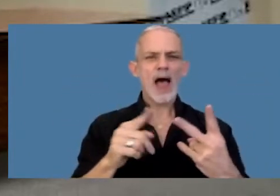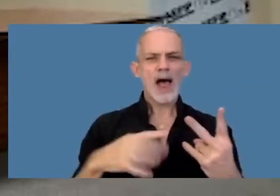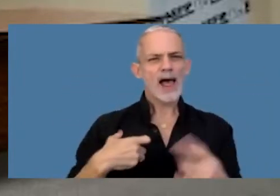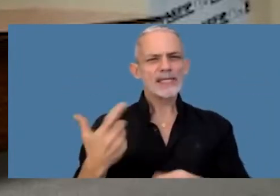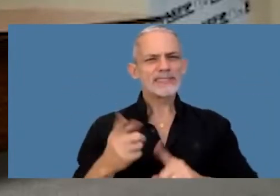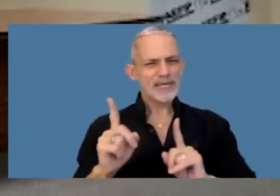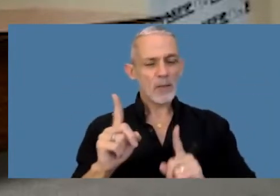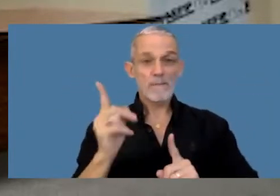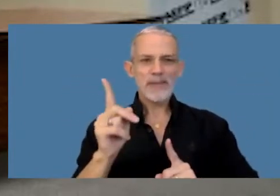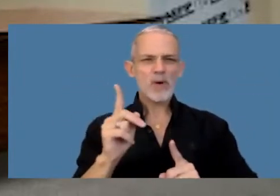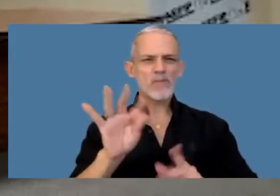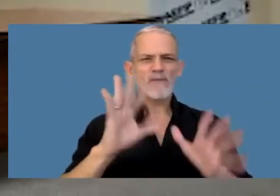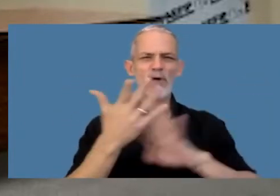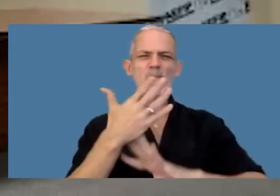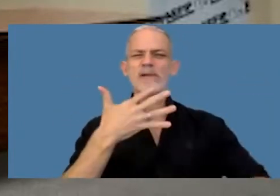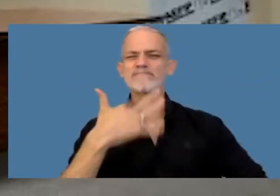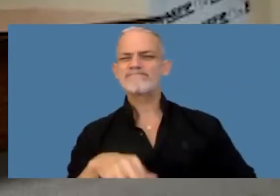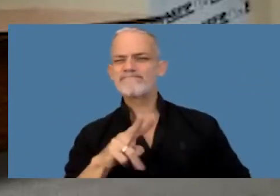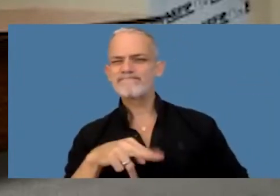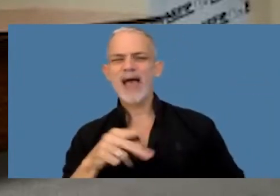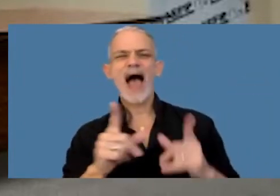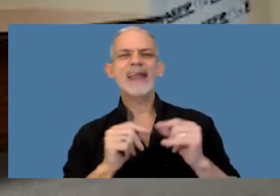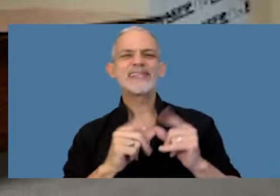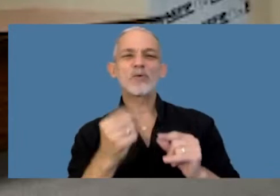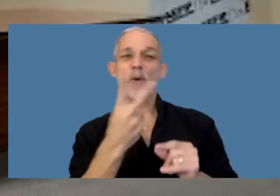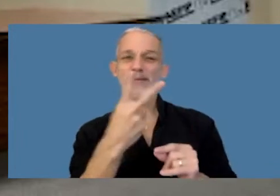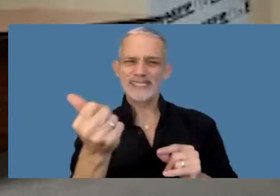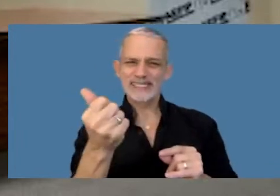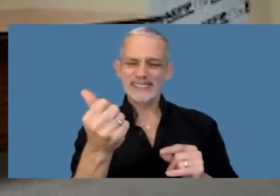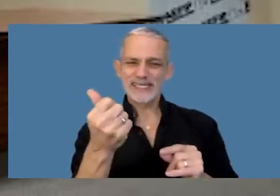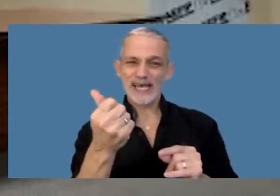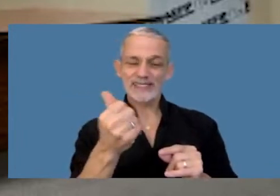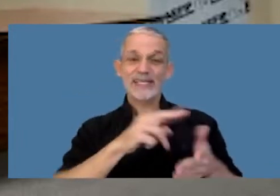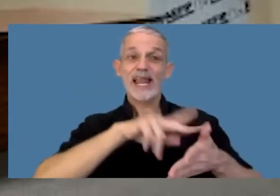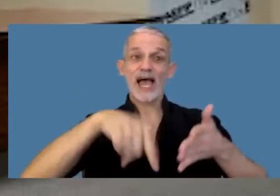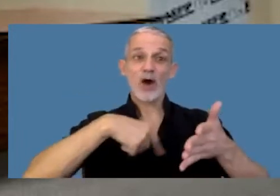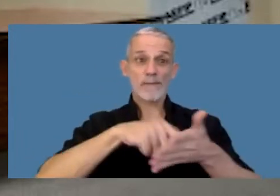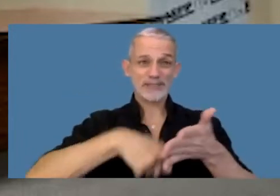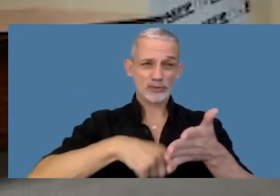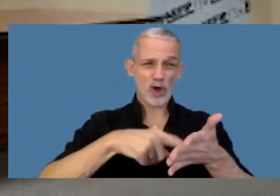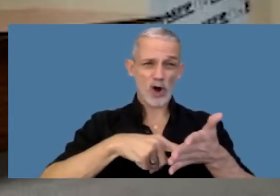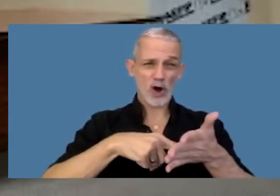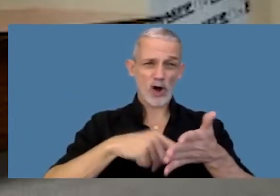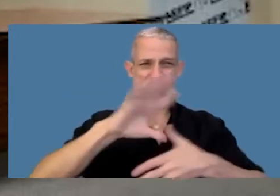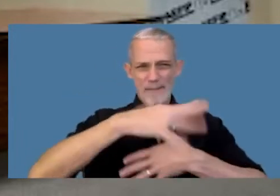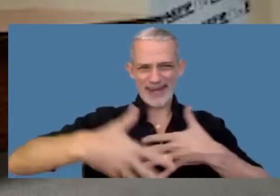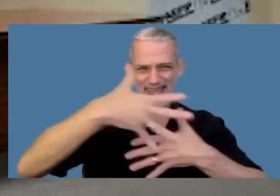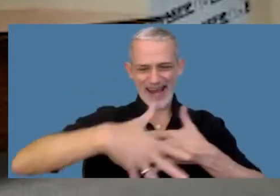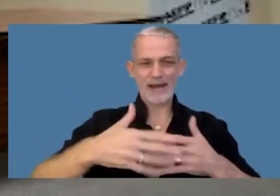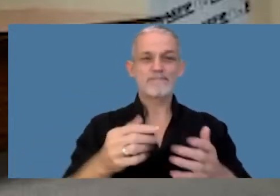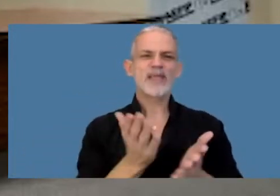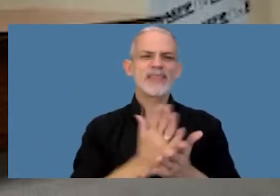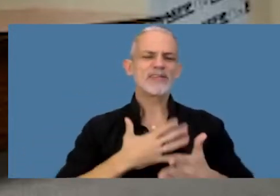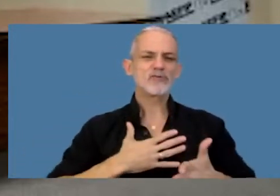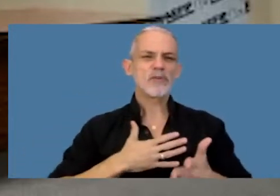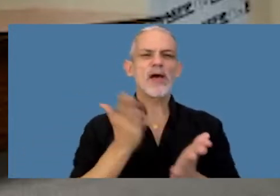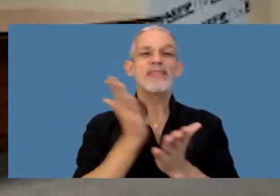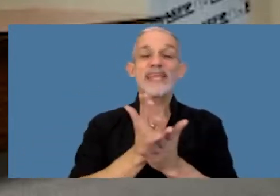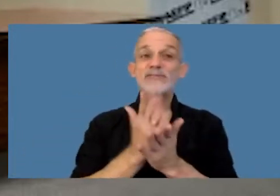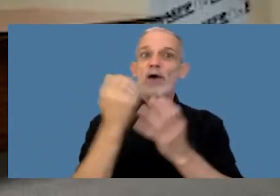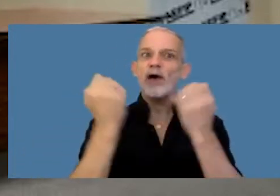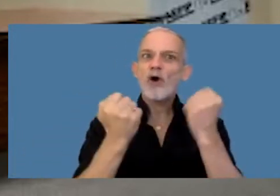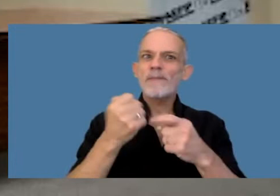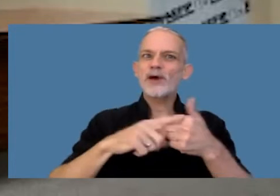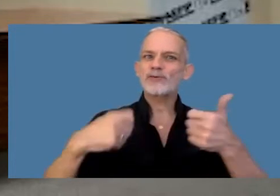una interpretación que se hace al artículo 26 de la Convención Americana, que habla de derechos económicos, sociales y